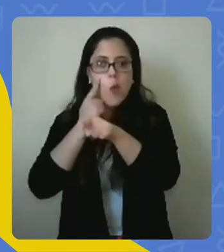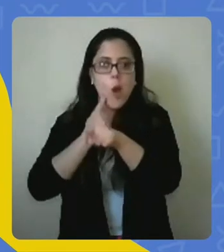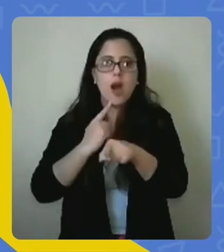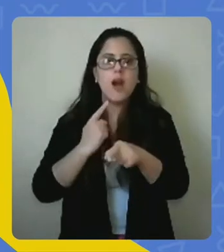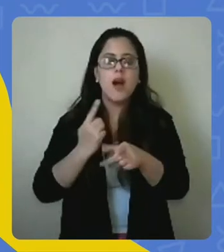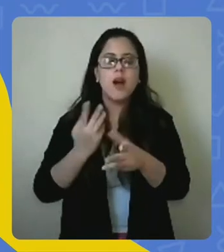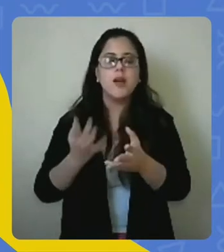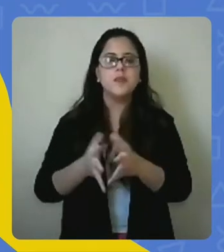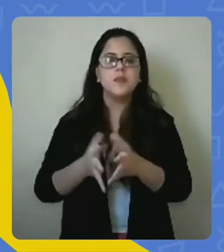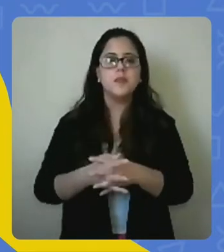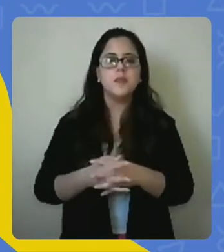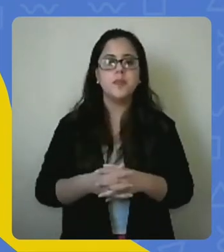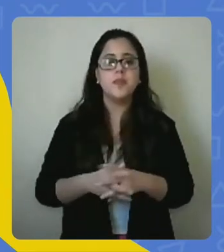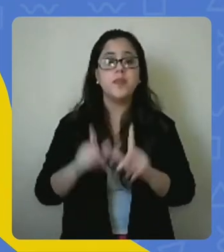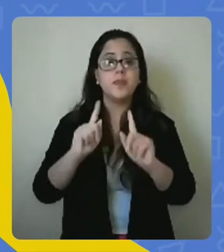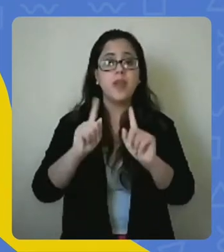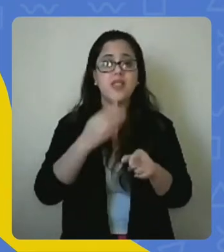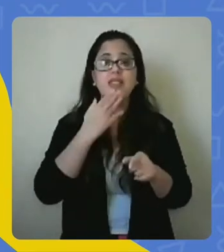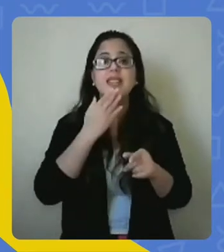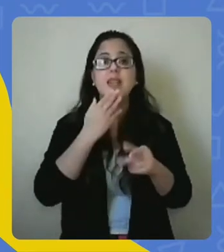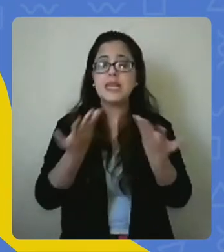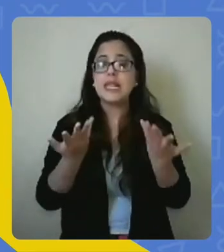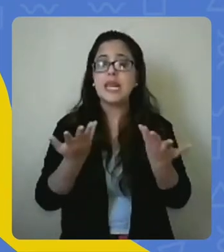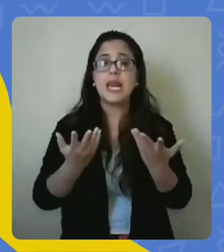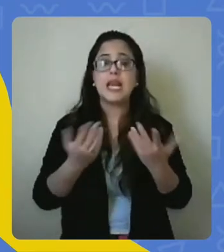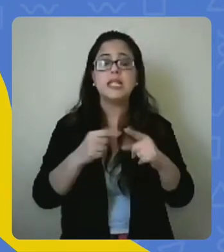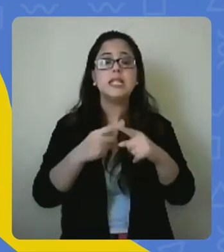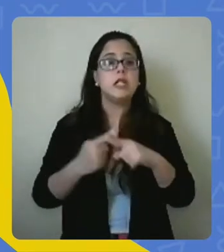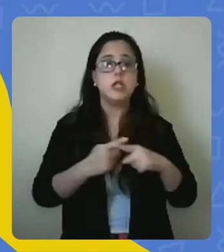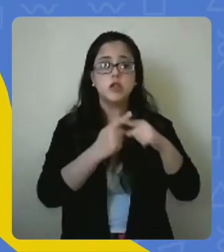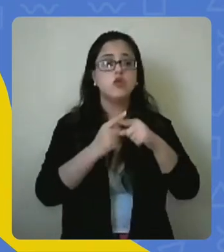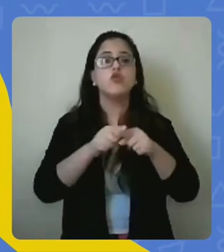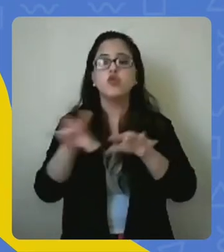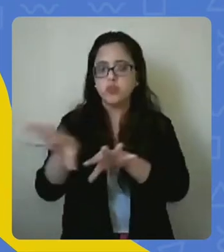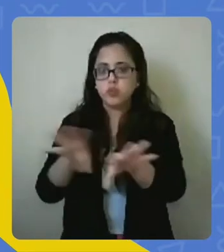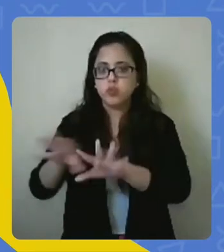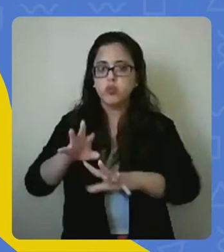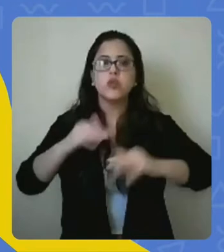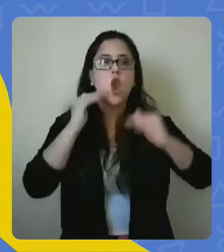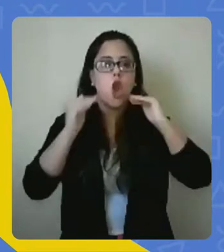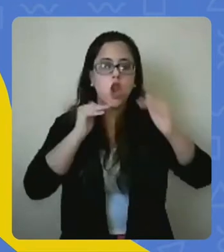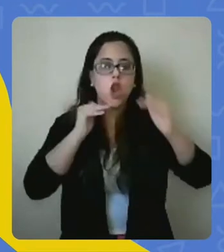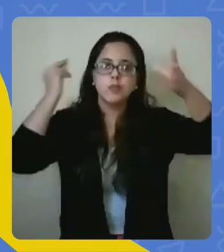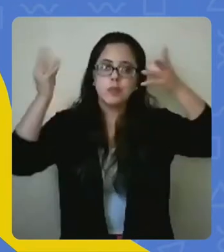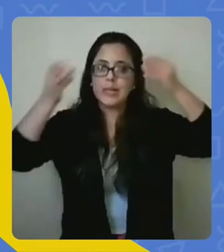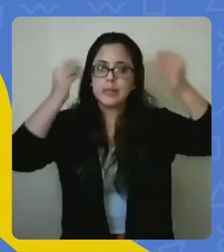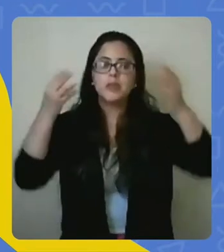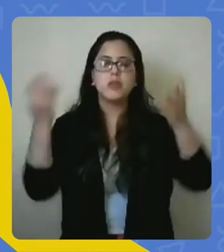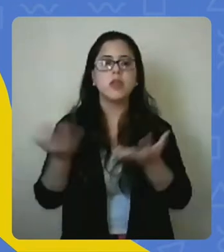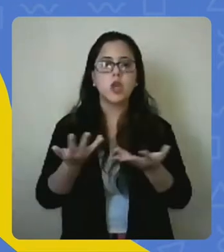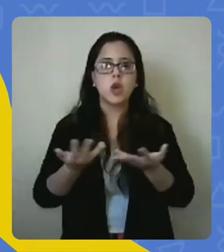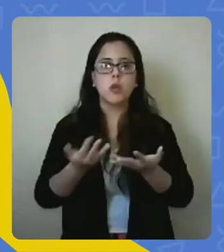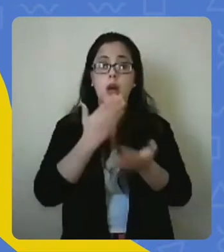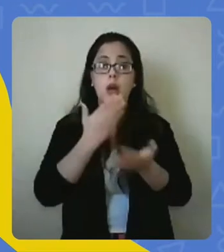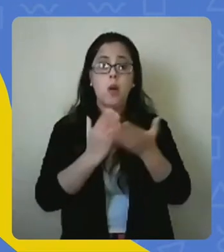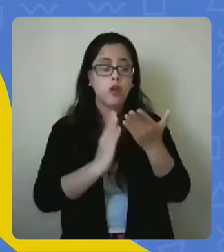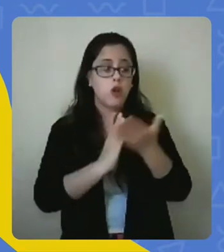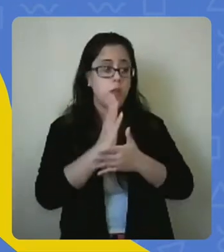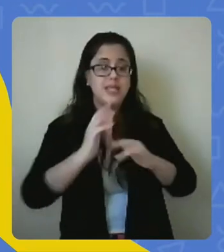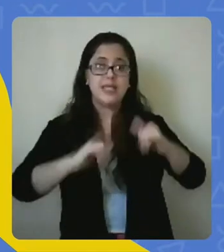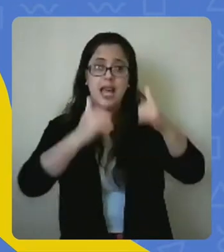Tiene que ser socialmente interactivo, los chicos aprenden a partir de cuando empiezan a jugar,